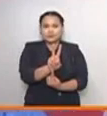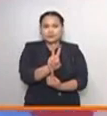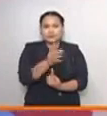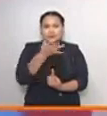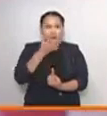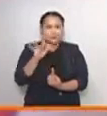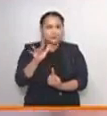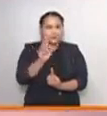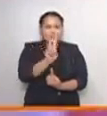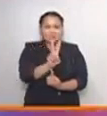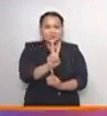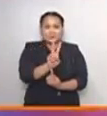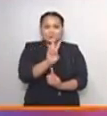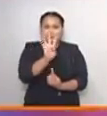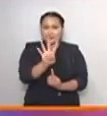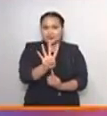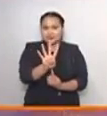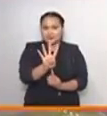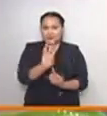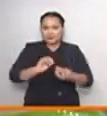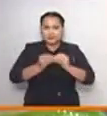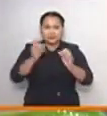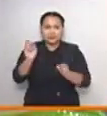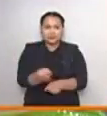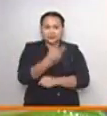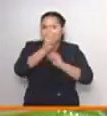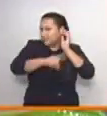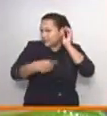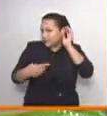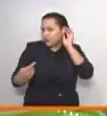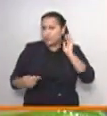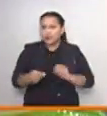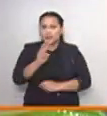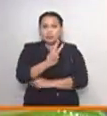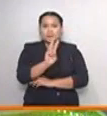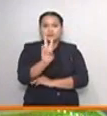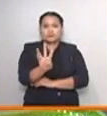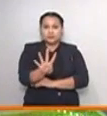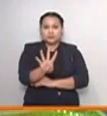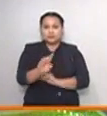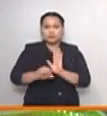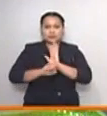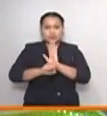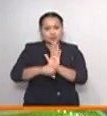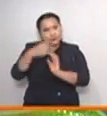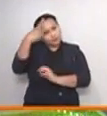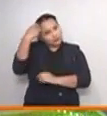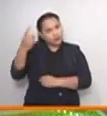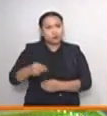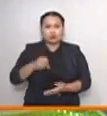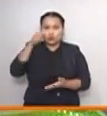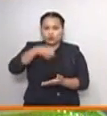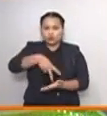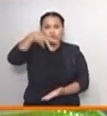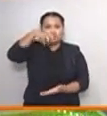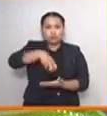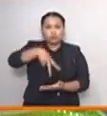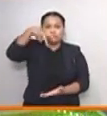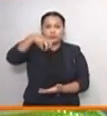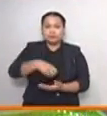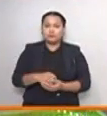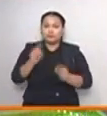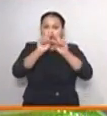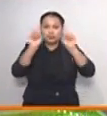Suerte es el 4. Número ganador de la diaria es el 24 con su símbolo de sueño sapo. En el cuadro del